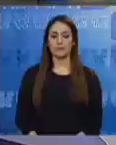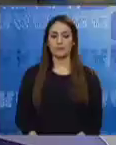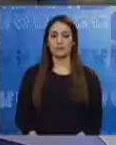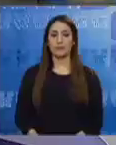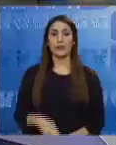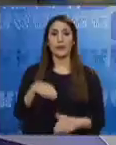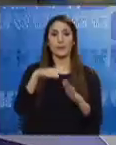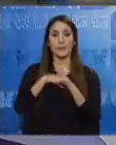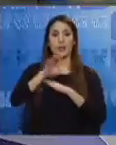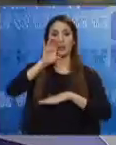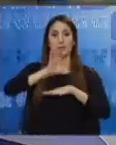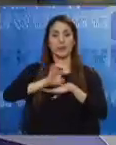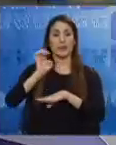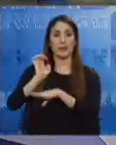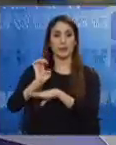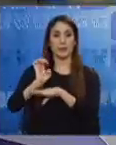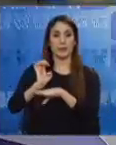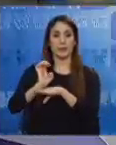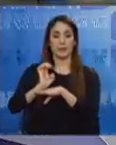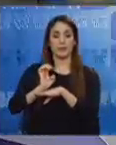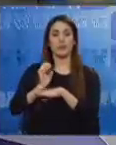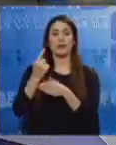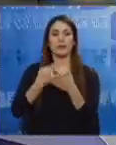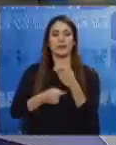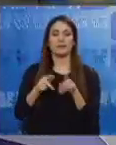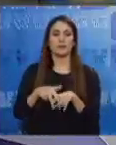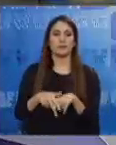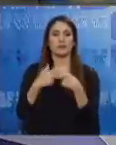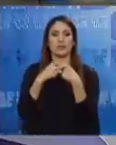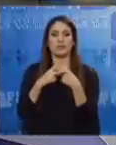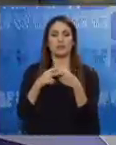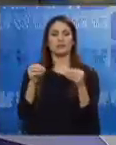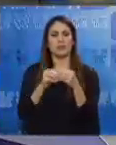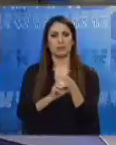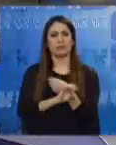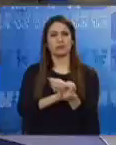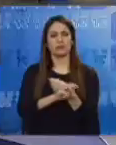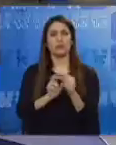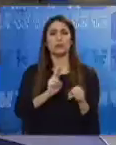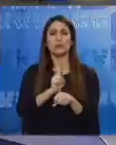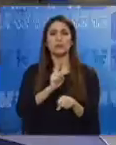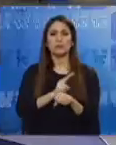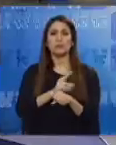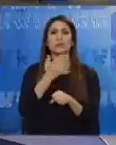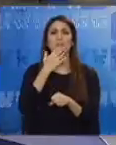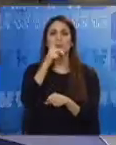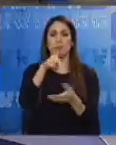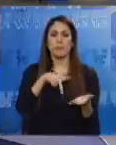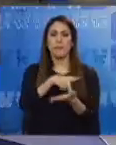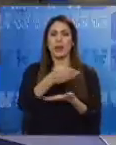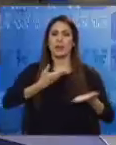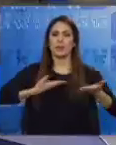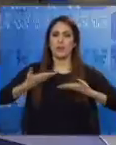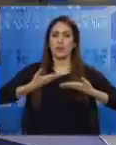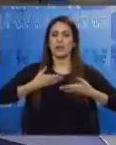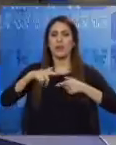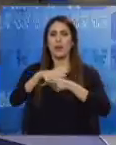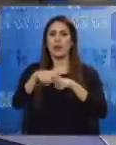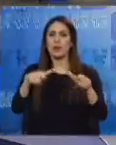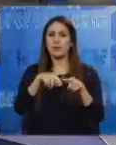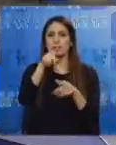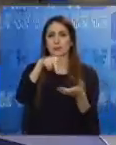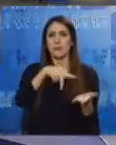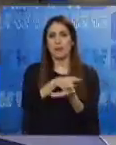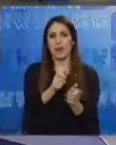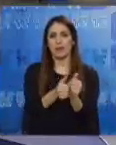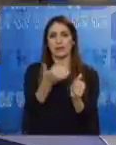El Banco Central del Ecuador prepara una campaña masiva para promocionar el uso de medios electrónicos de pago en tiendas y locales comerciales. La